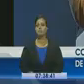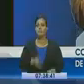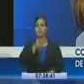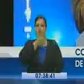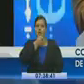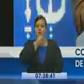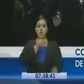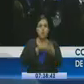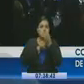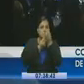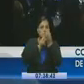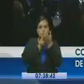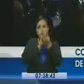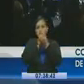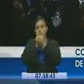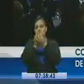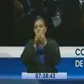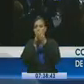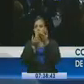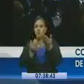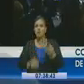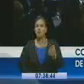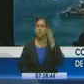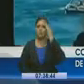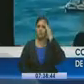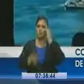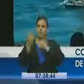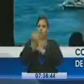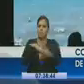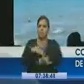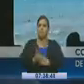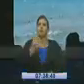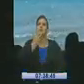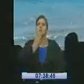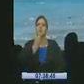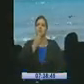conflictos armados en la Franja de Gaza, informó Jorge Escobar.